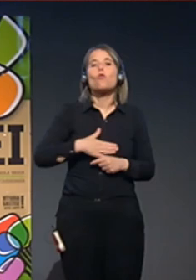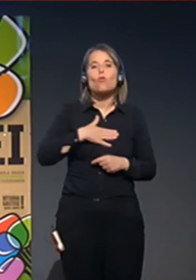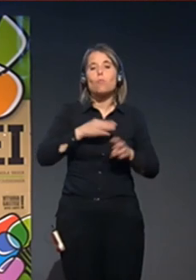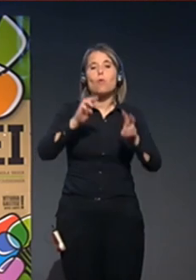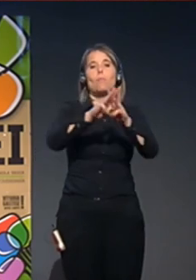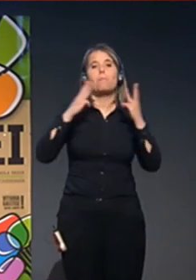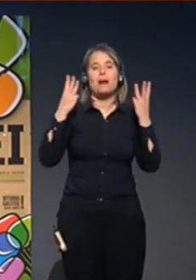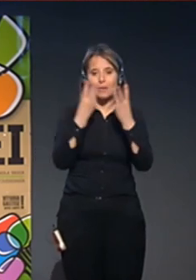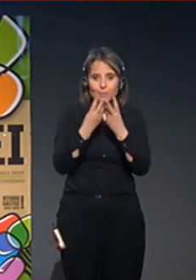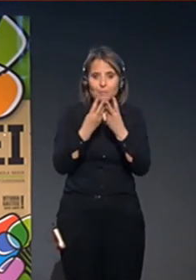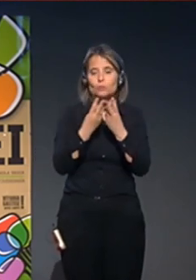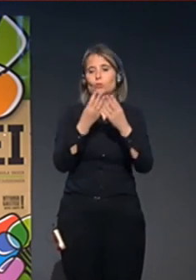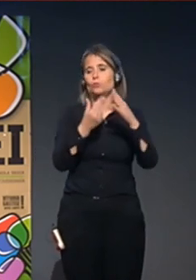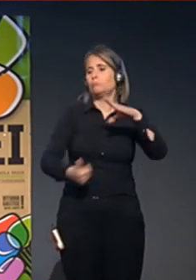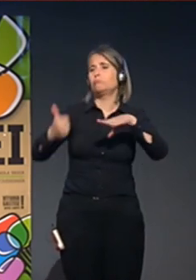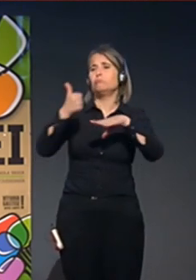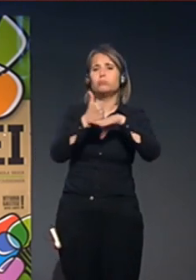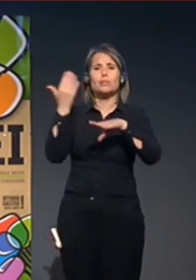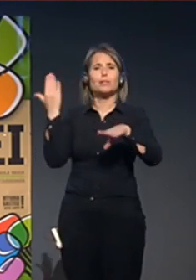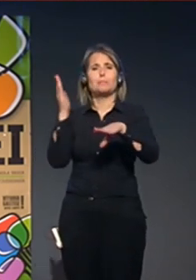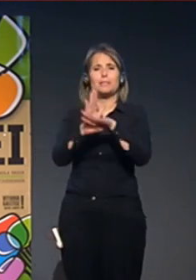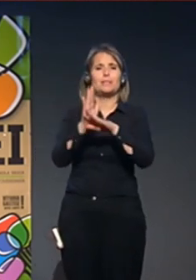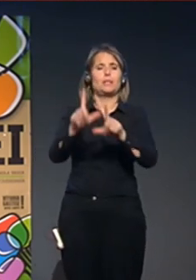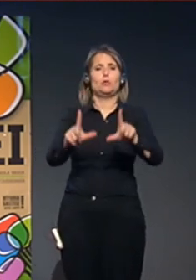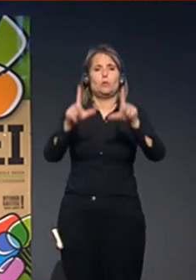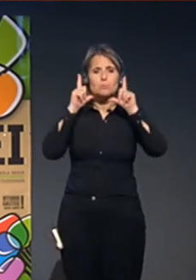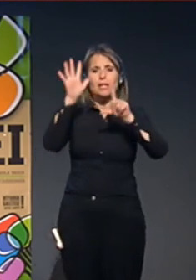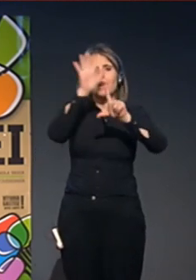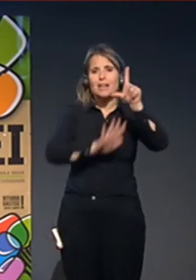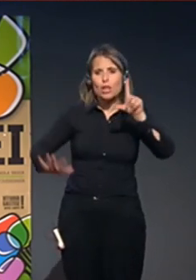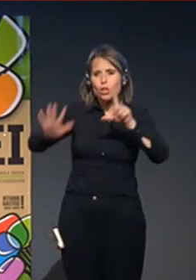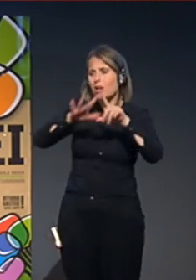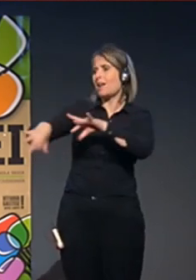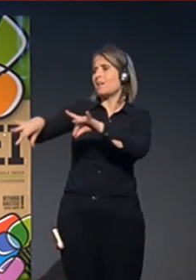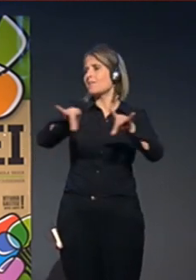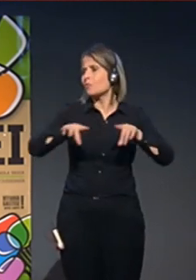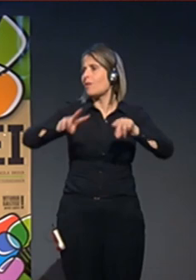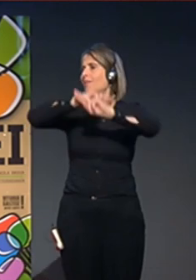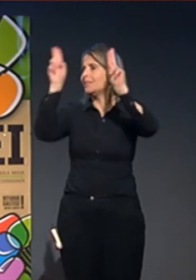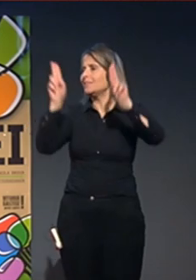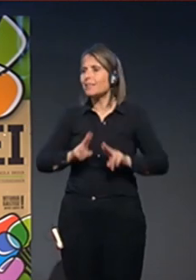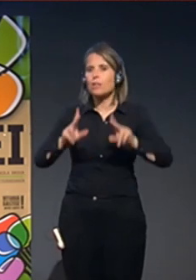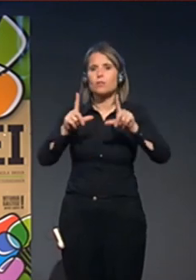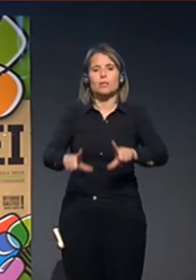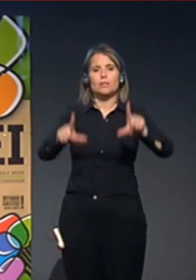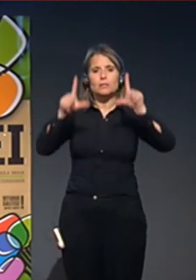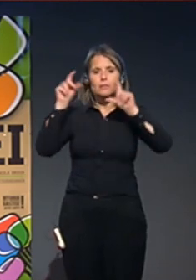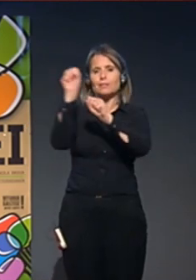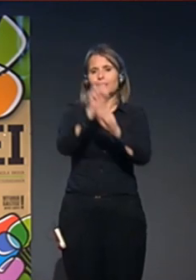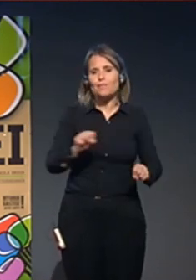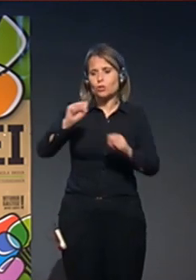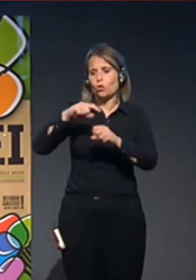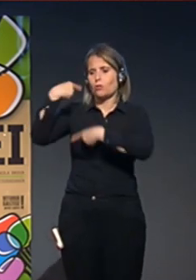los parlamentos y en los órganos representativos a nivel nacional regional e internacional la figura del defensor